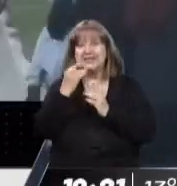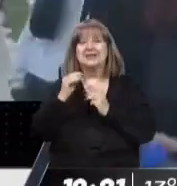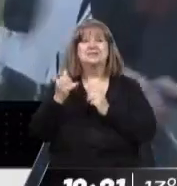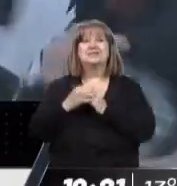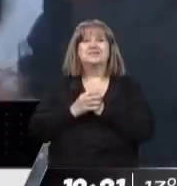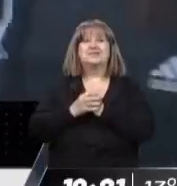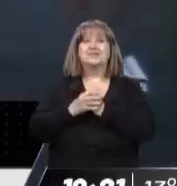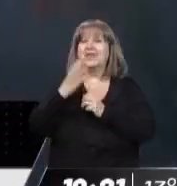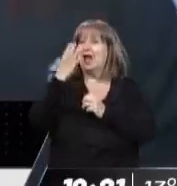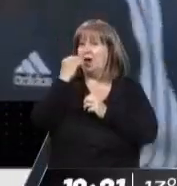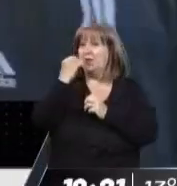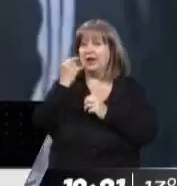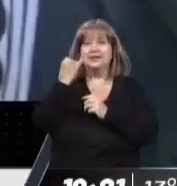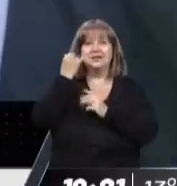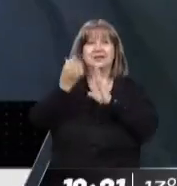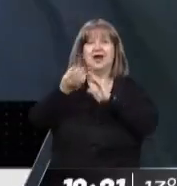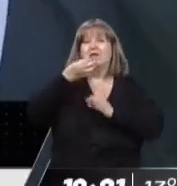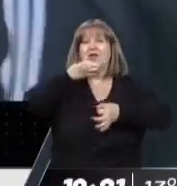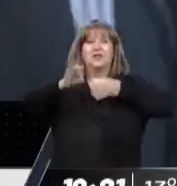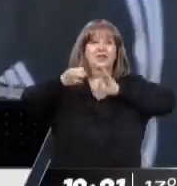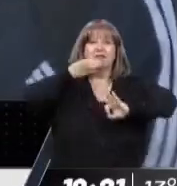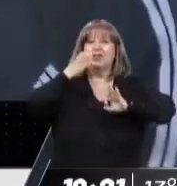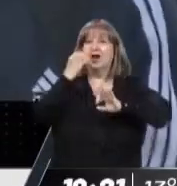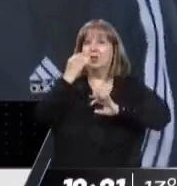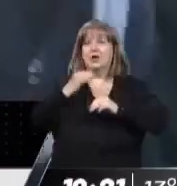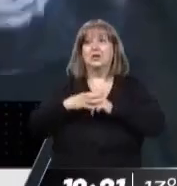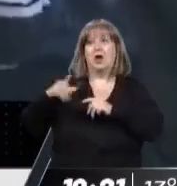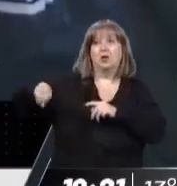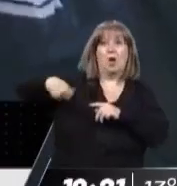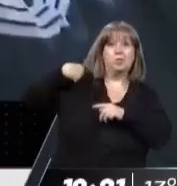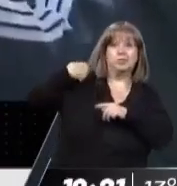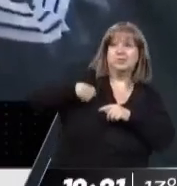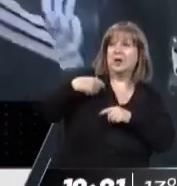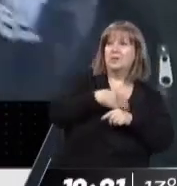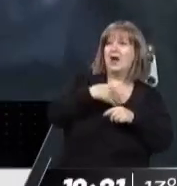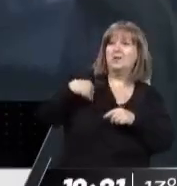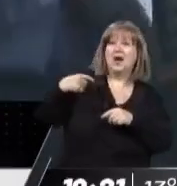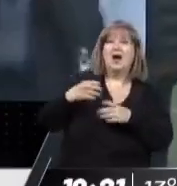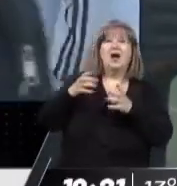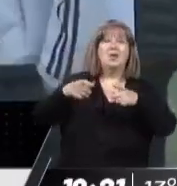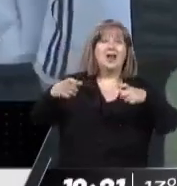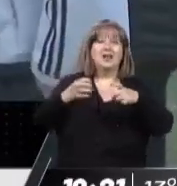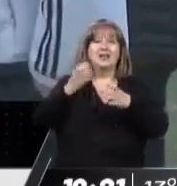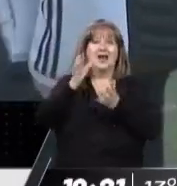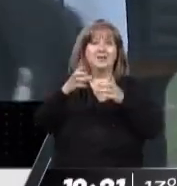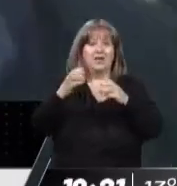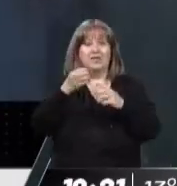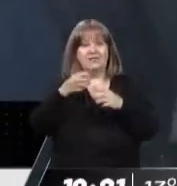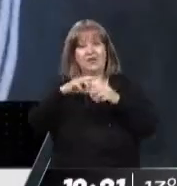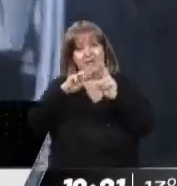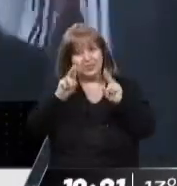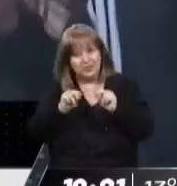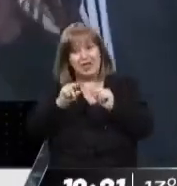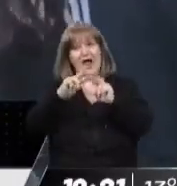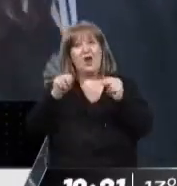hamburguesa? Sí, porque venían vendiendo, pero la madre ya trajo... ¿Qué trajo tu mamá? Bizcochuelo. Bizcochuelo y factura. ¿Cómo le